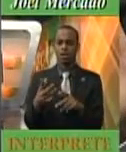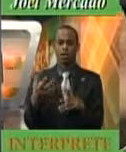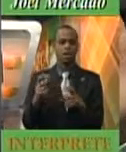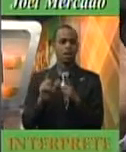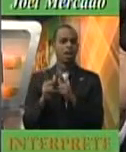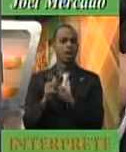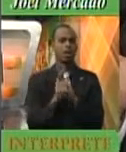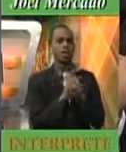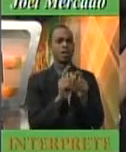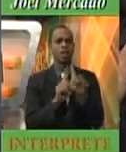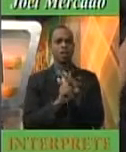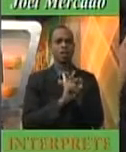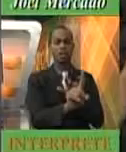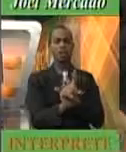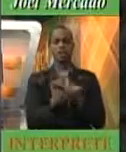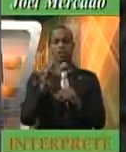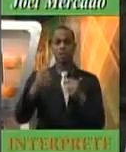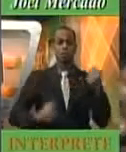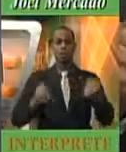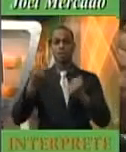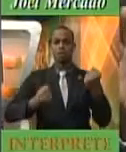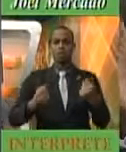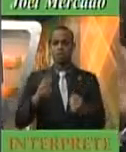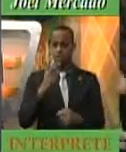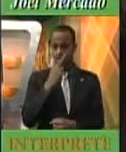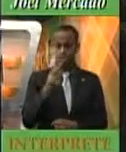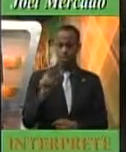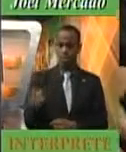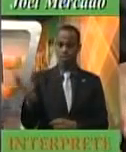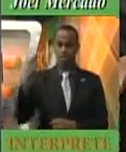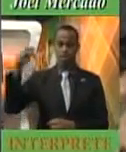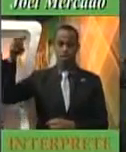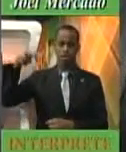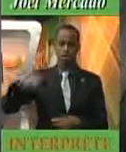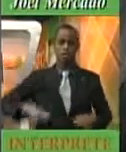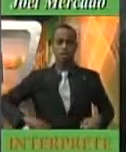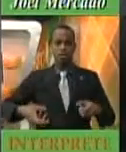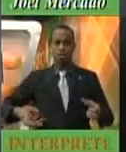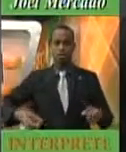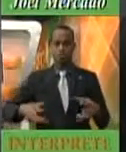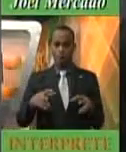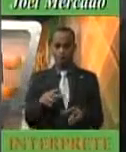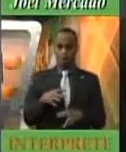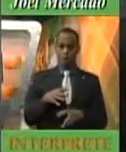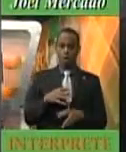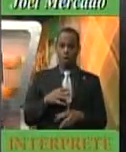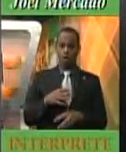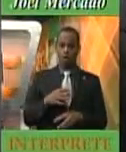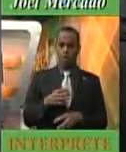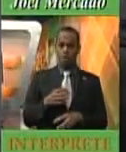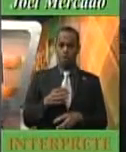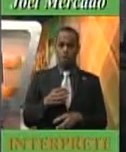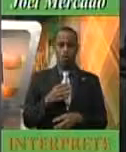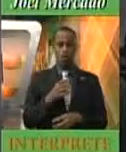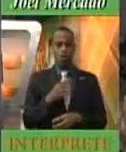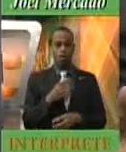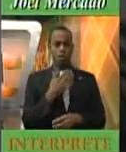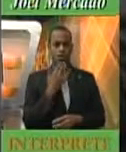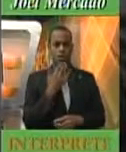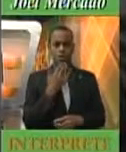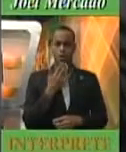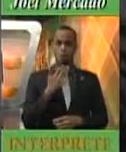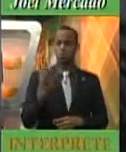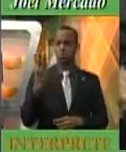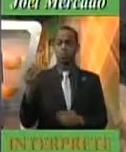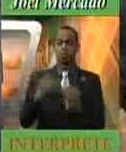huyendo. Me lo narra después el chofer. Cuando ve los primeros dos que van bajando en silla de ruedas, dice, ¡oh! Y cuando